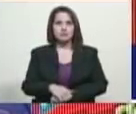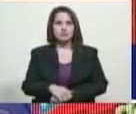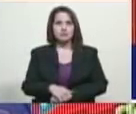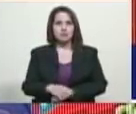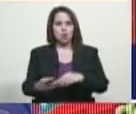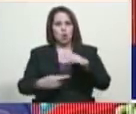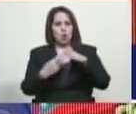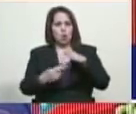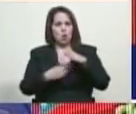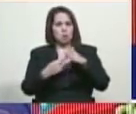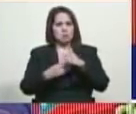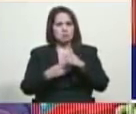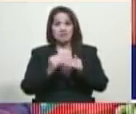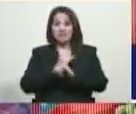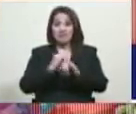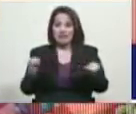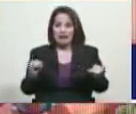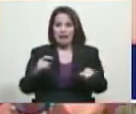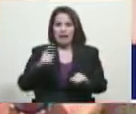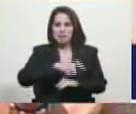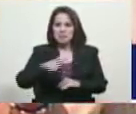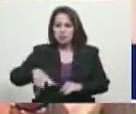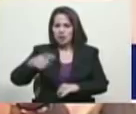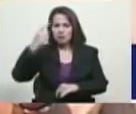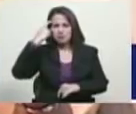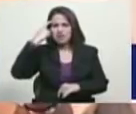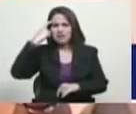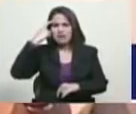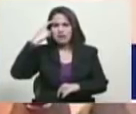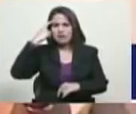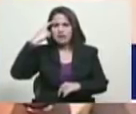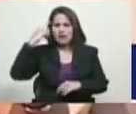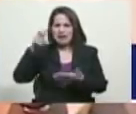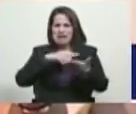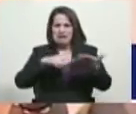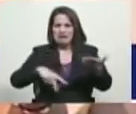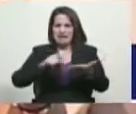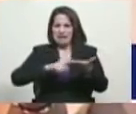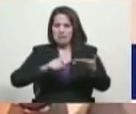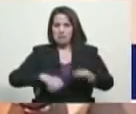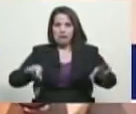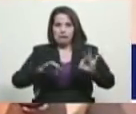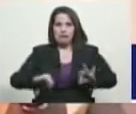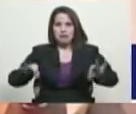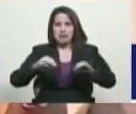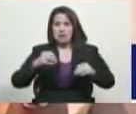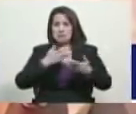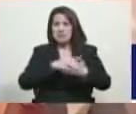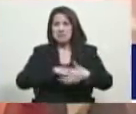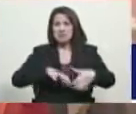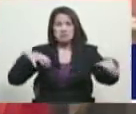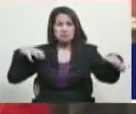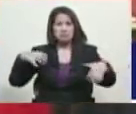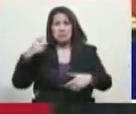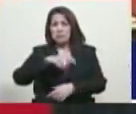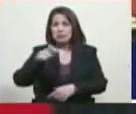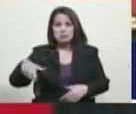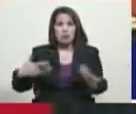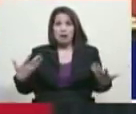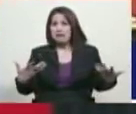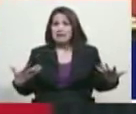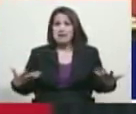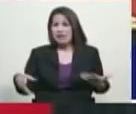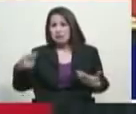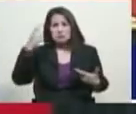para vencer el analfabetismo y enseñar a leer y escribir a millones de